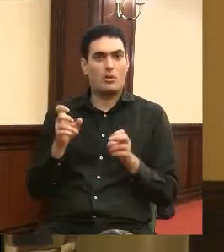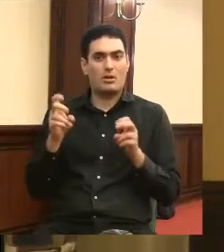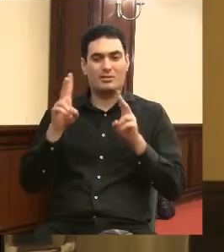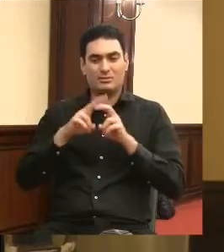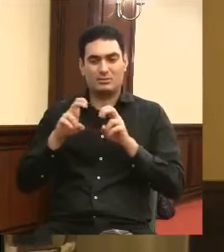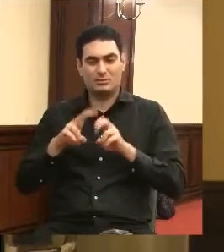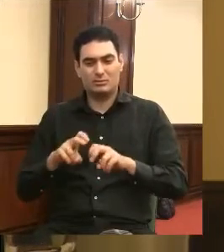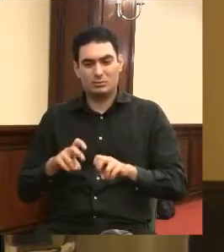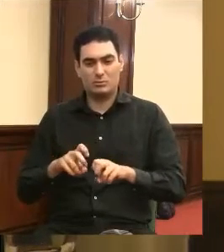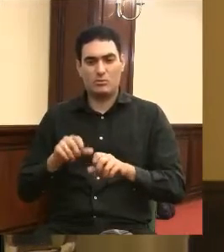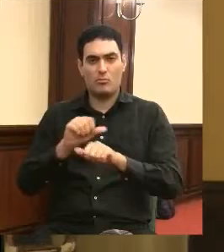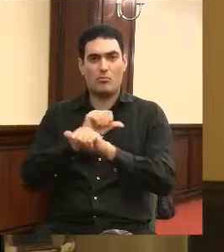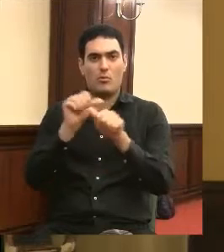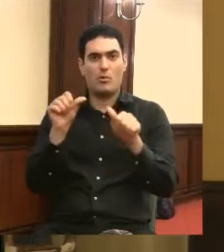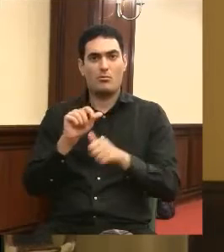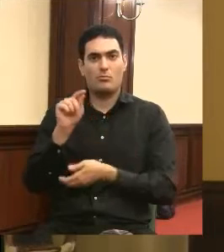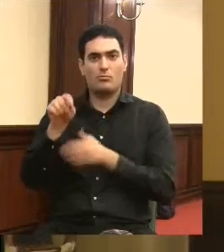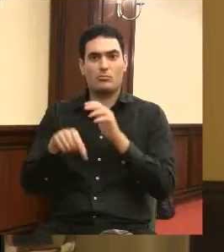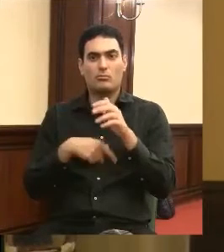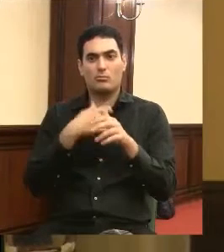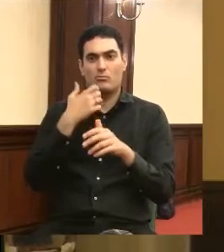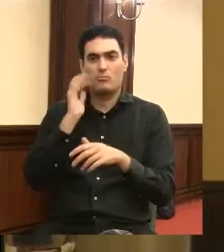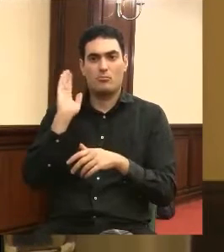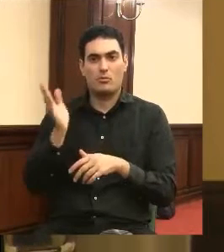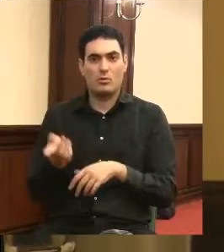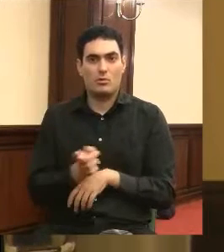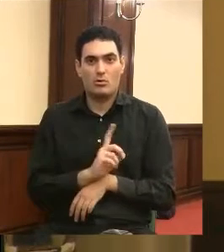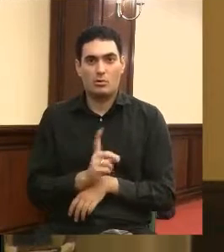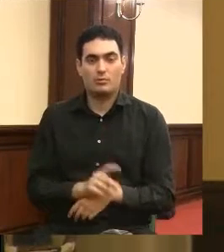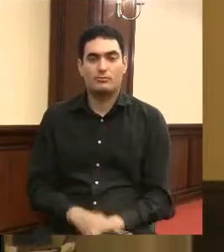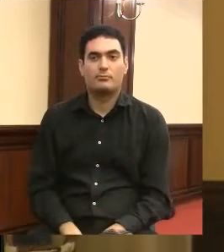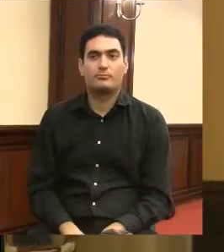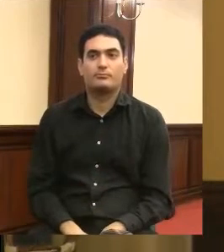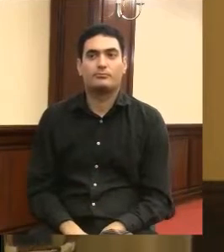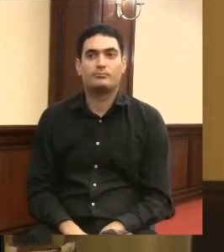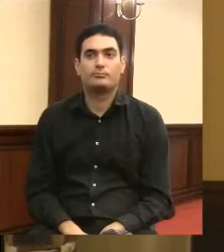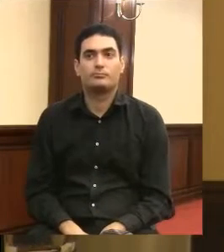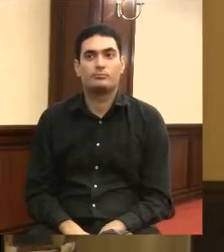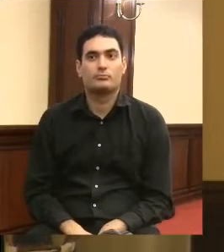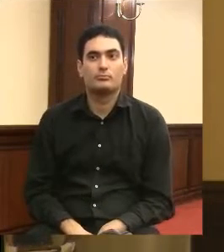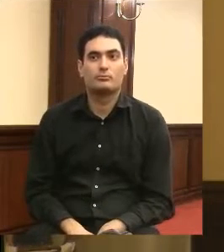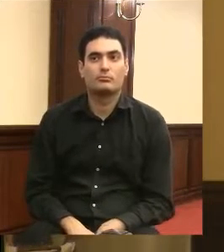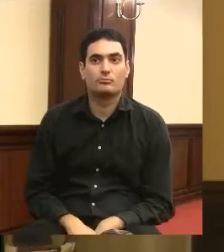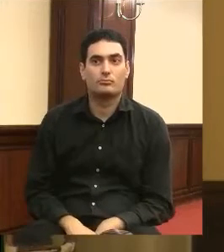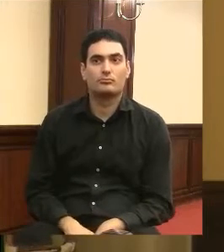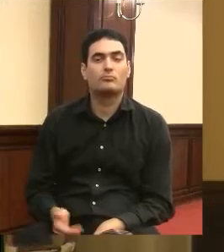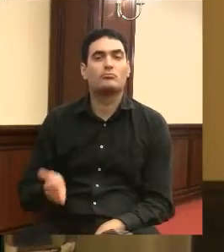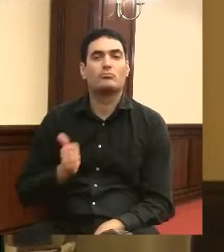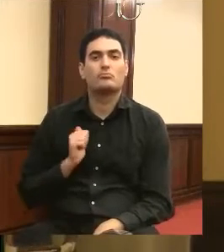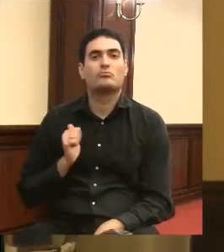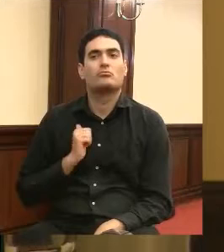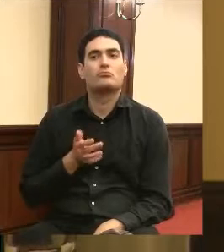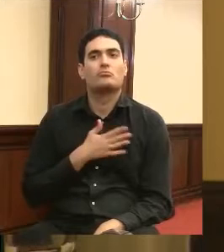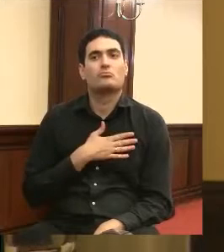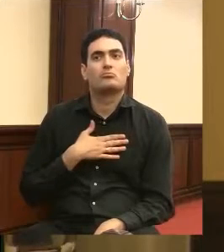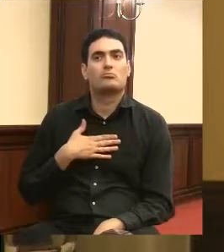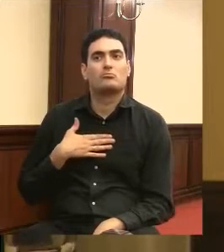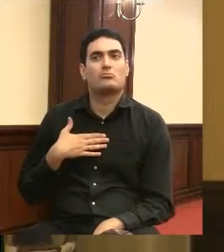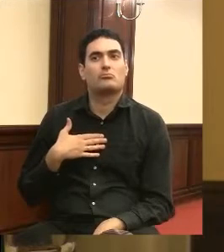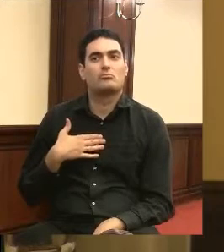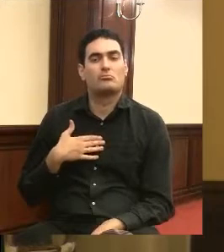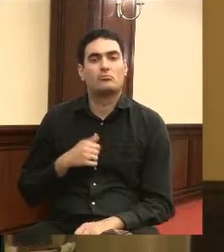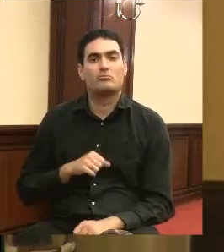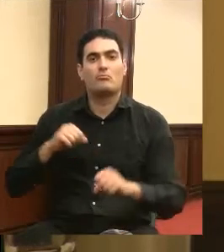reclamación y se ha procedido a un estudio de modelos de contrato a efectos de que no sean perjudiciales para ellos. Quiero aprovechar